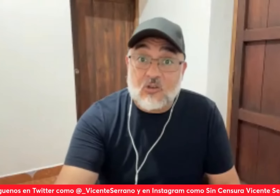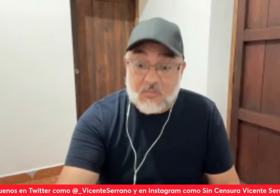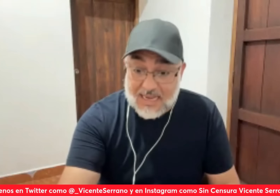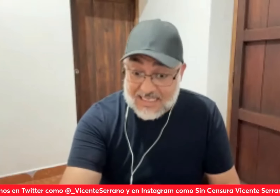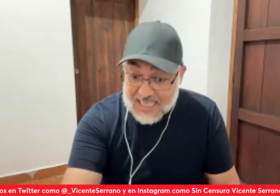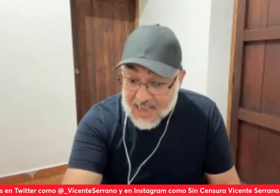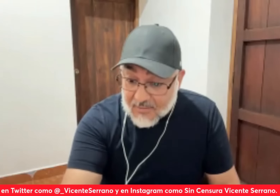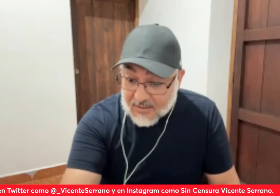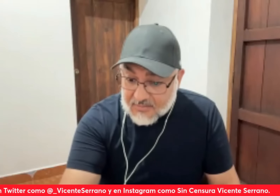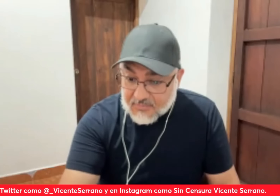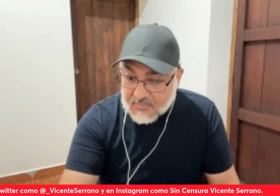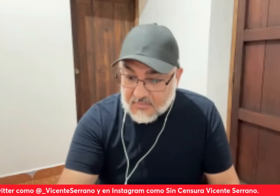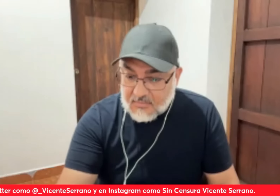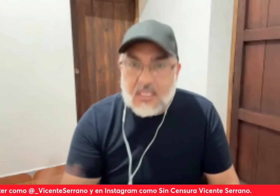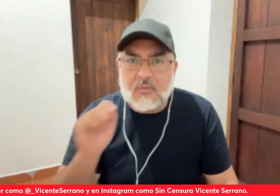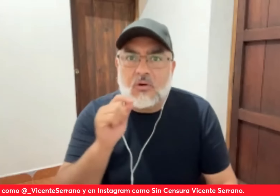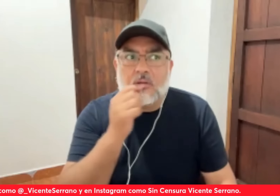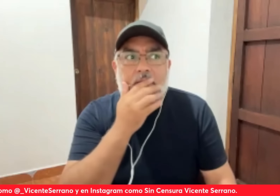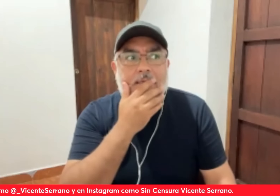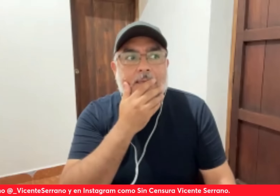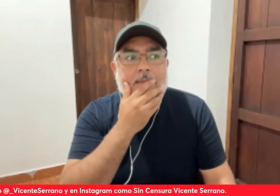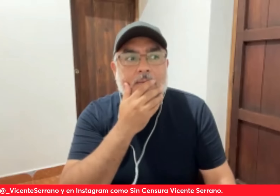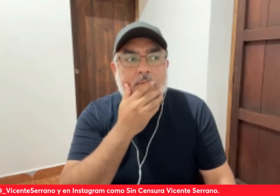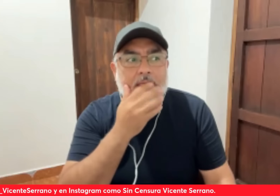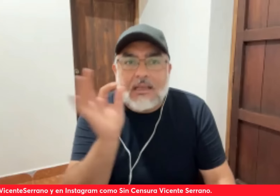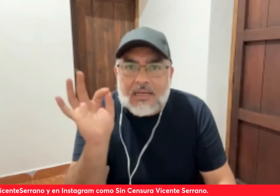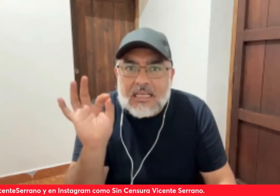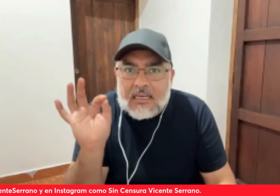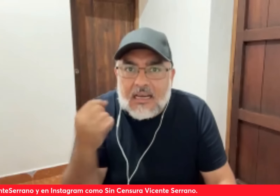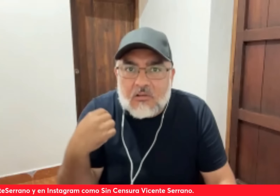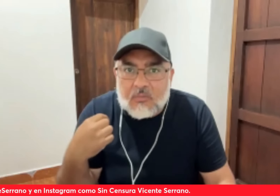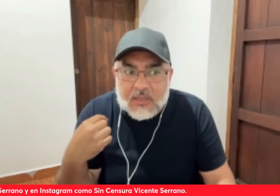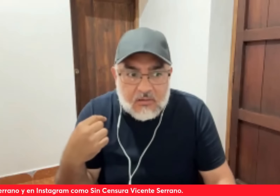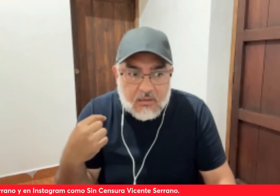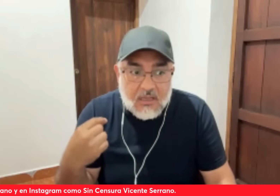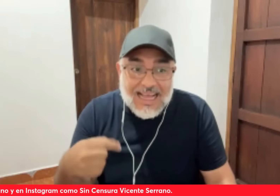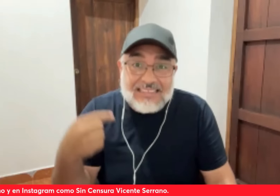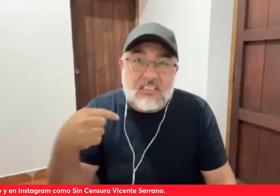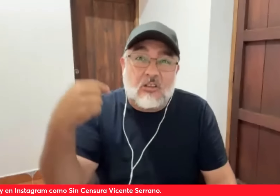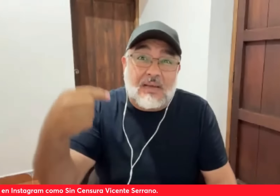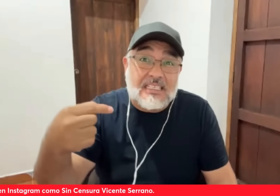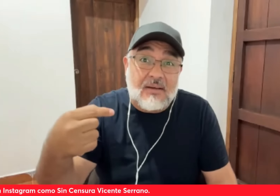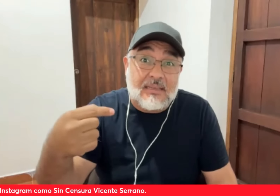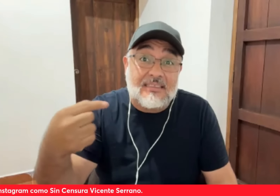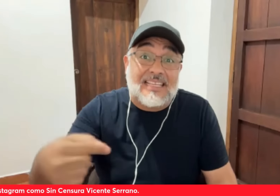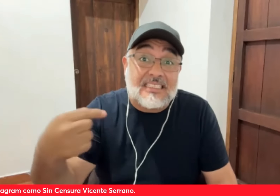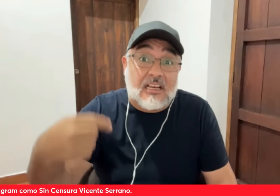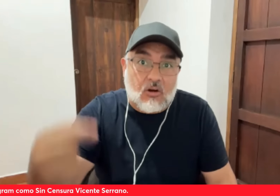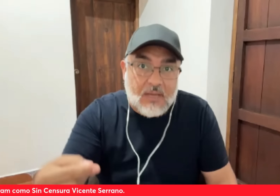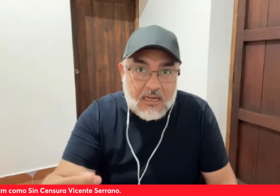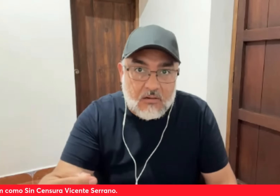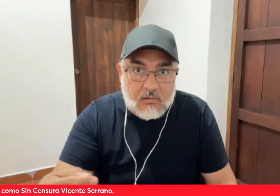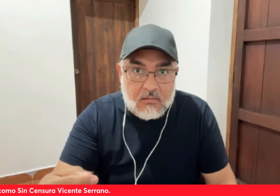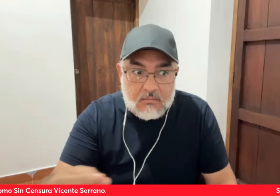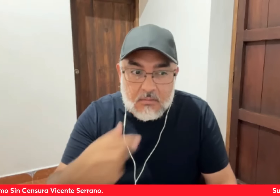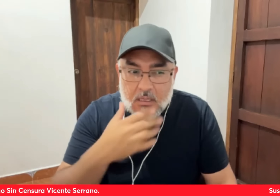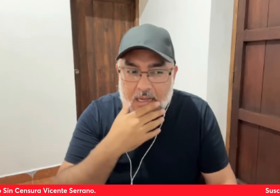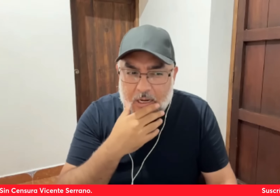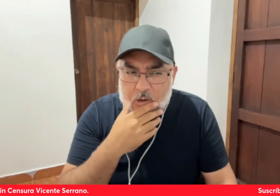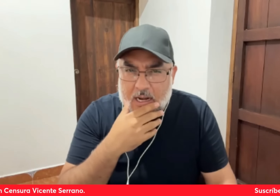Antes los maiceaban. Debo de nada más agregar una opinión. Antes los maiceaban desde el